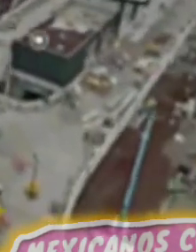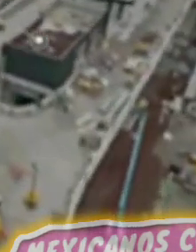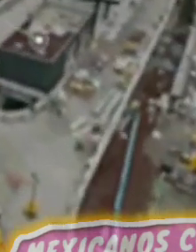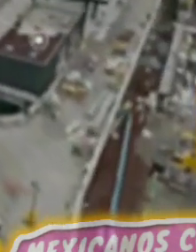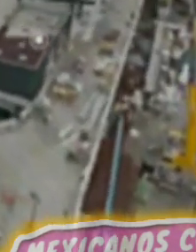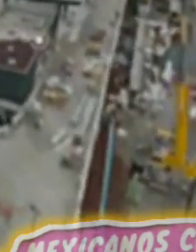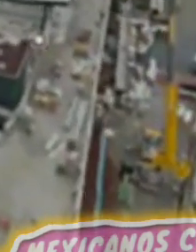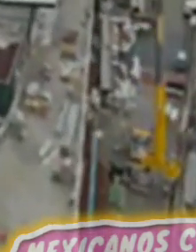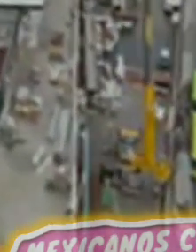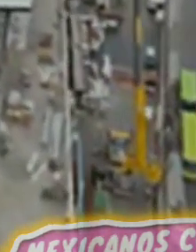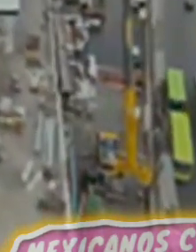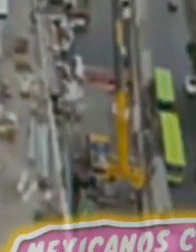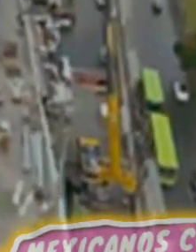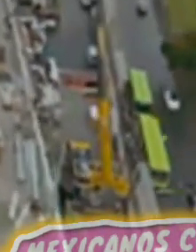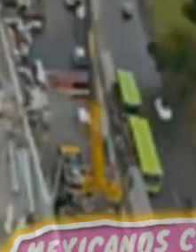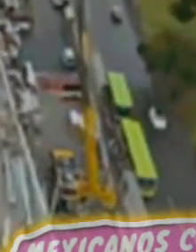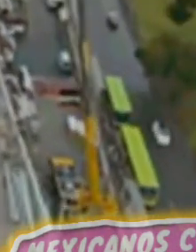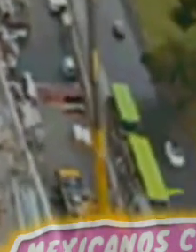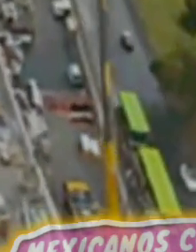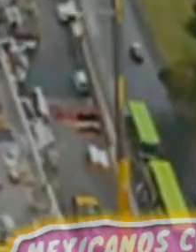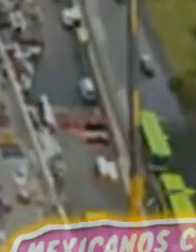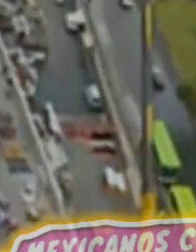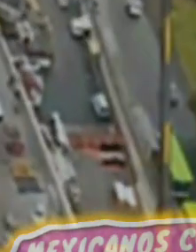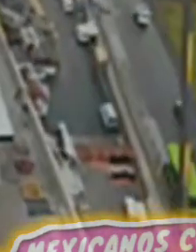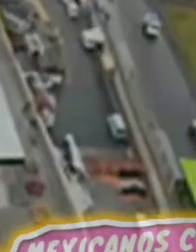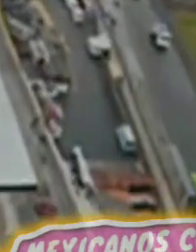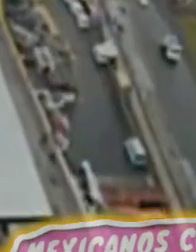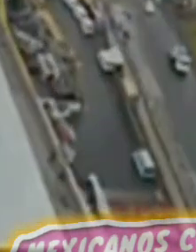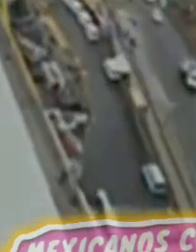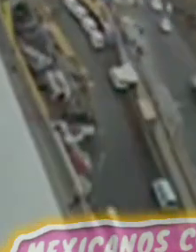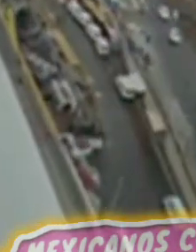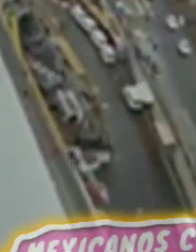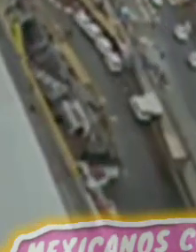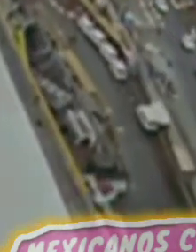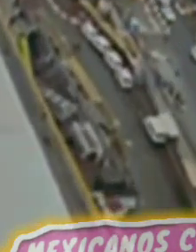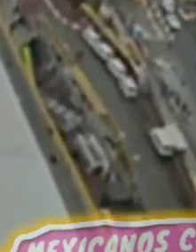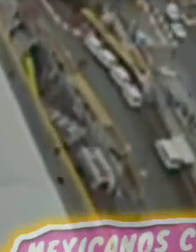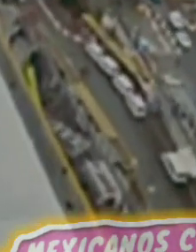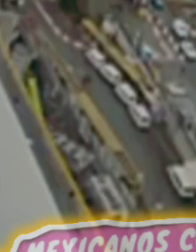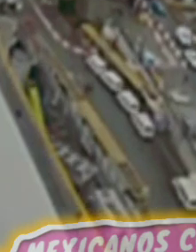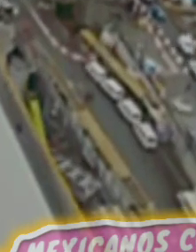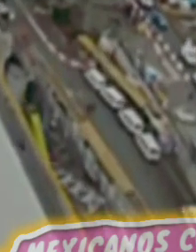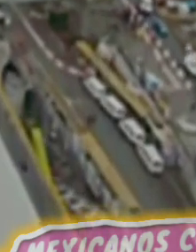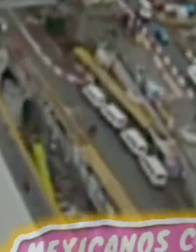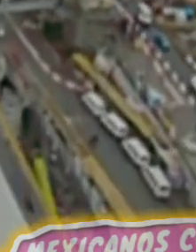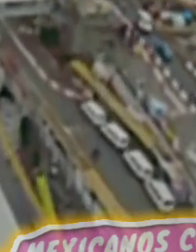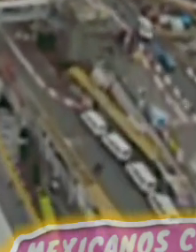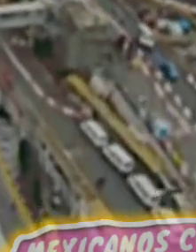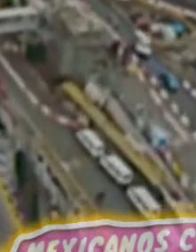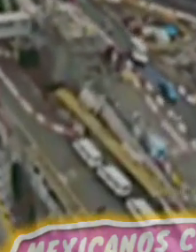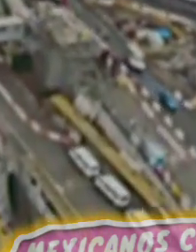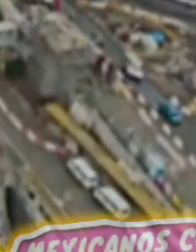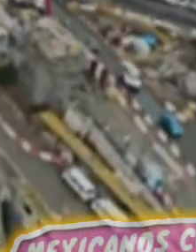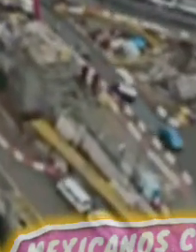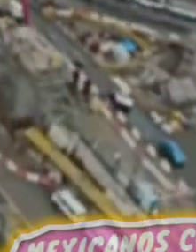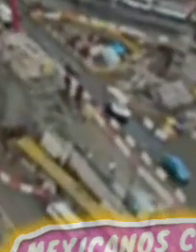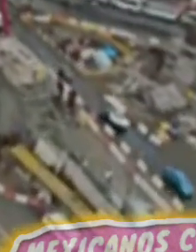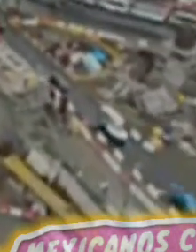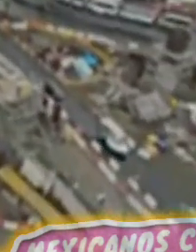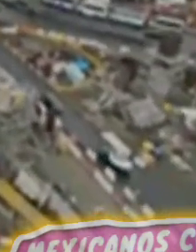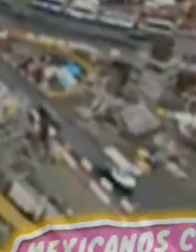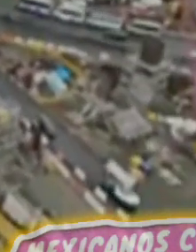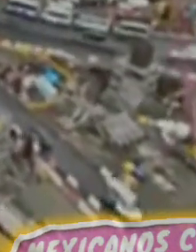y requerimos el retorno para poder ponerla en operación, más la instalación electromecánica. Eso se